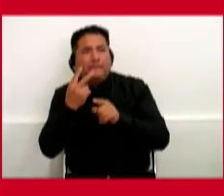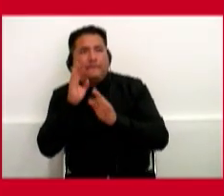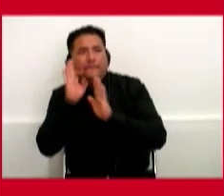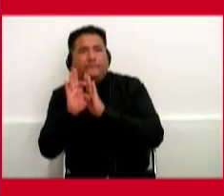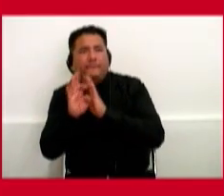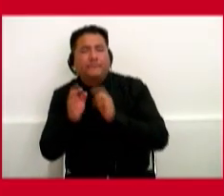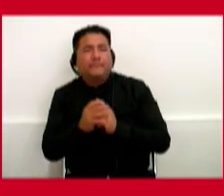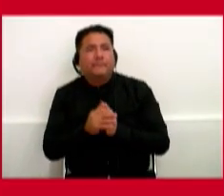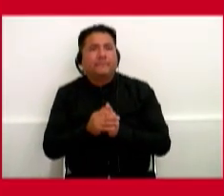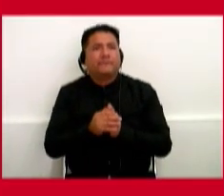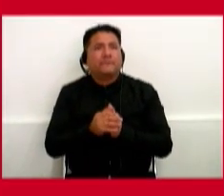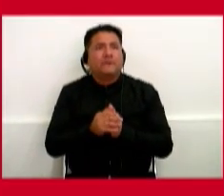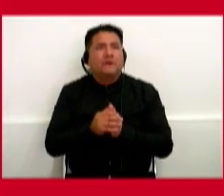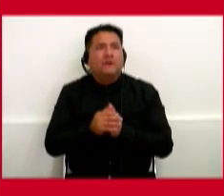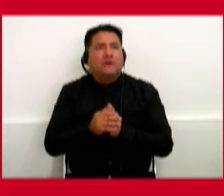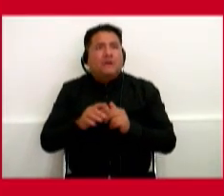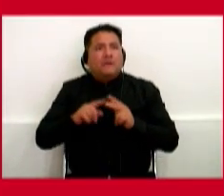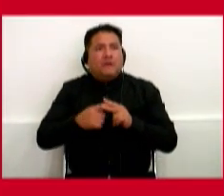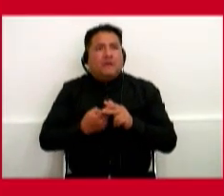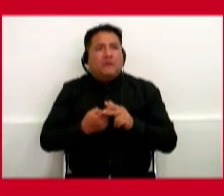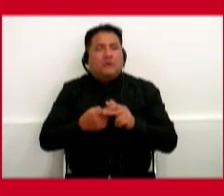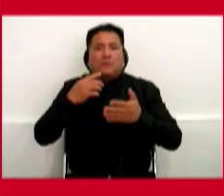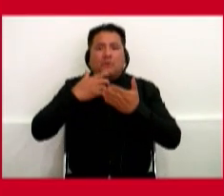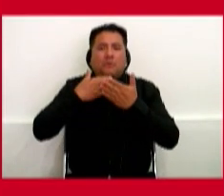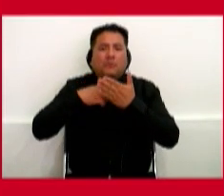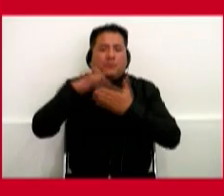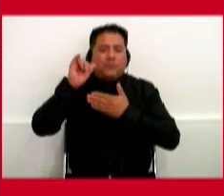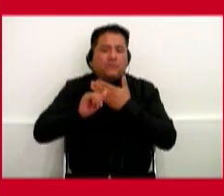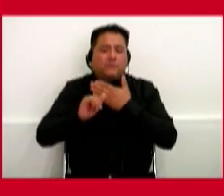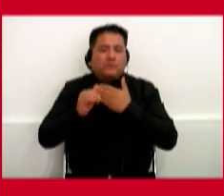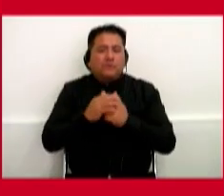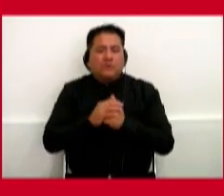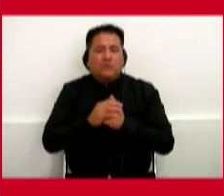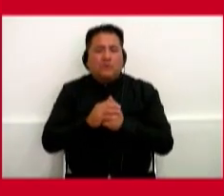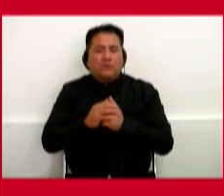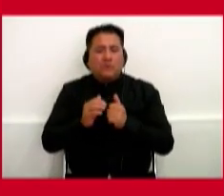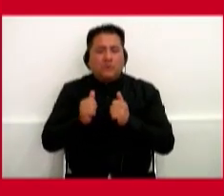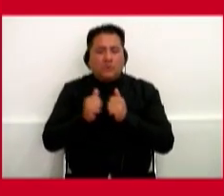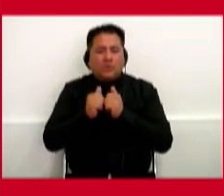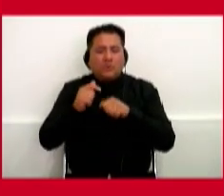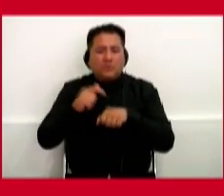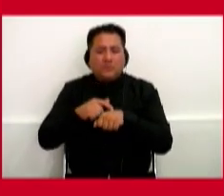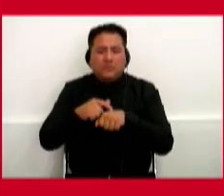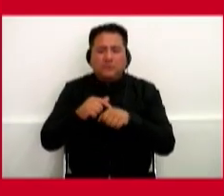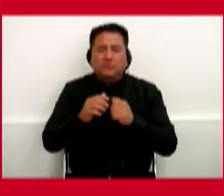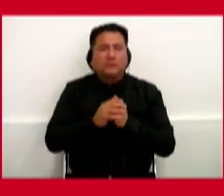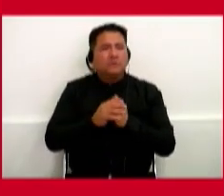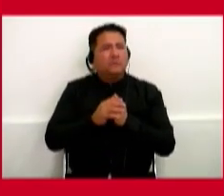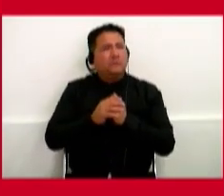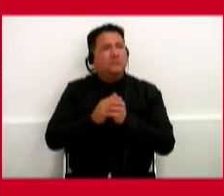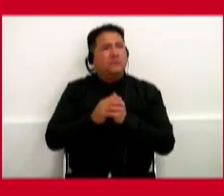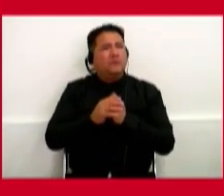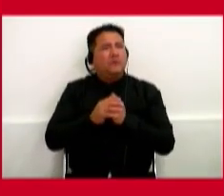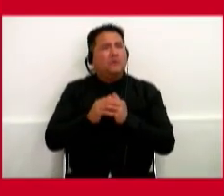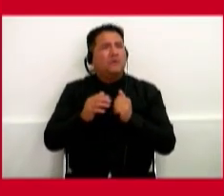hicimos el inicio del proyecto con la evaluación del arranque a través de un modelo matemático de Roger